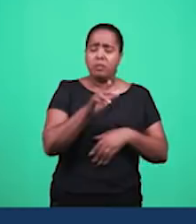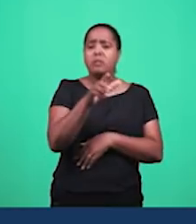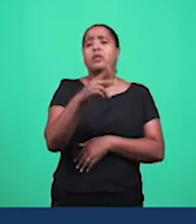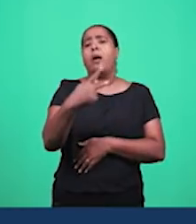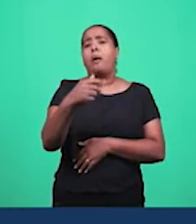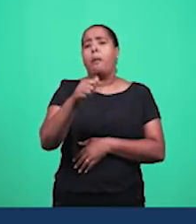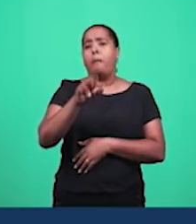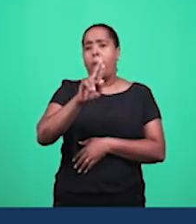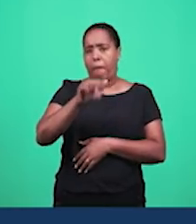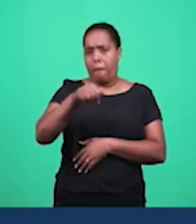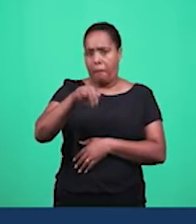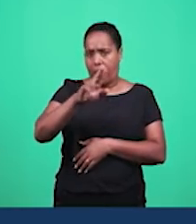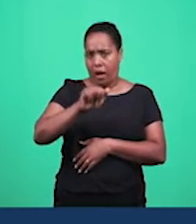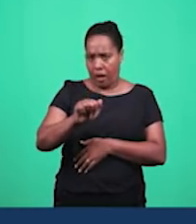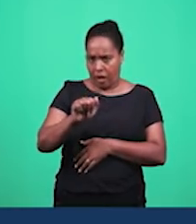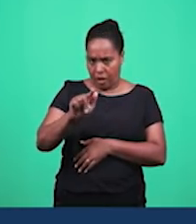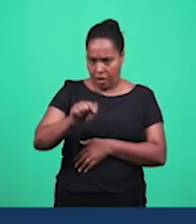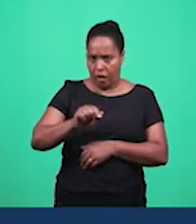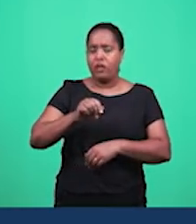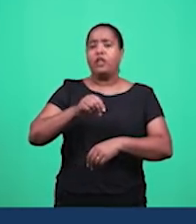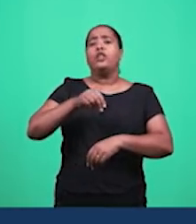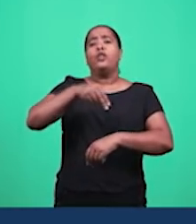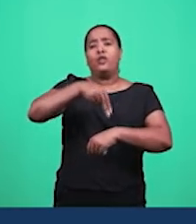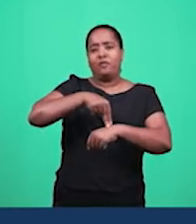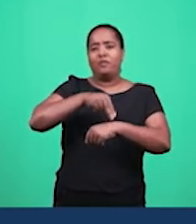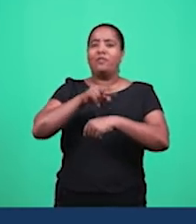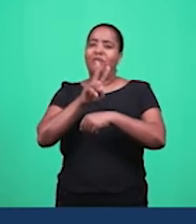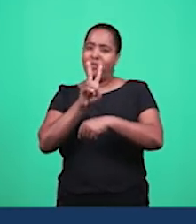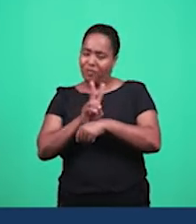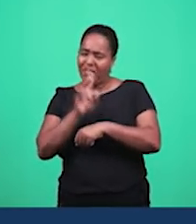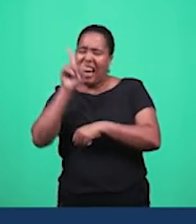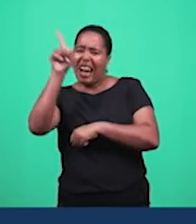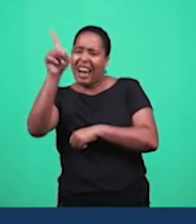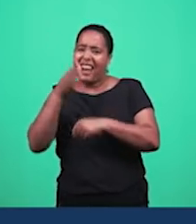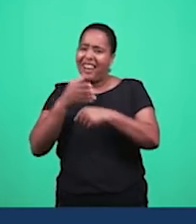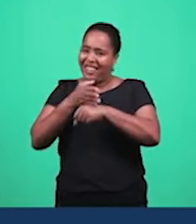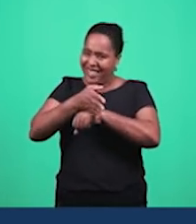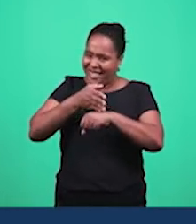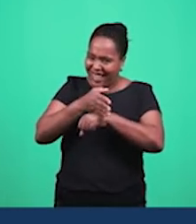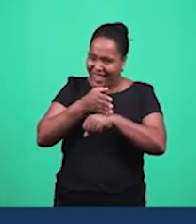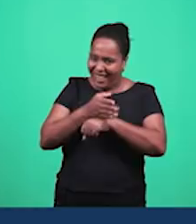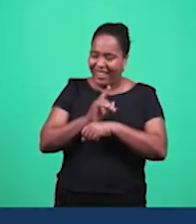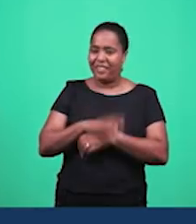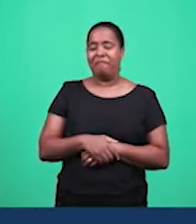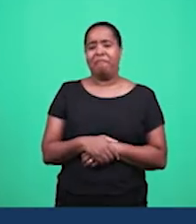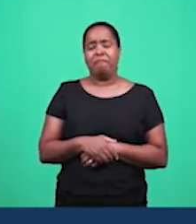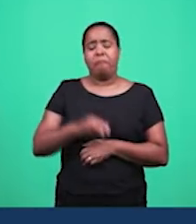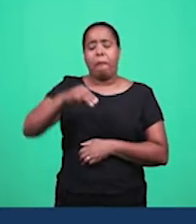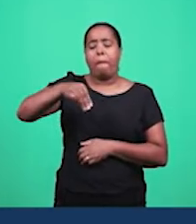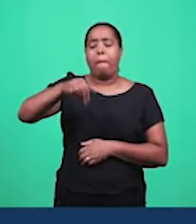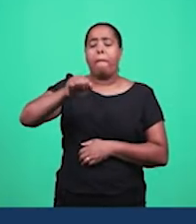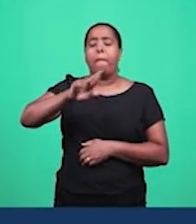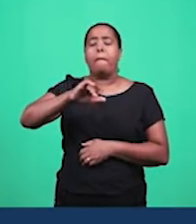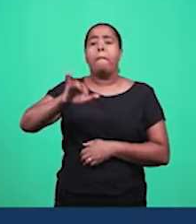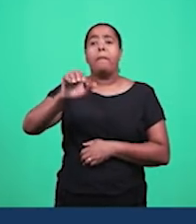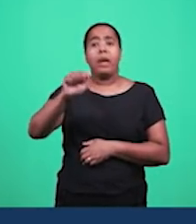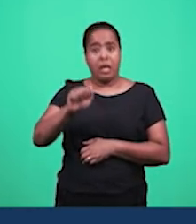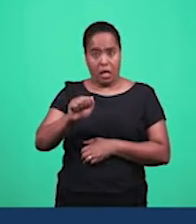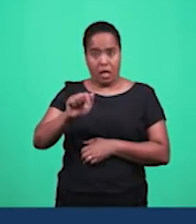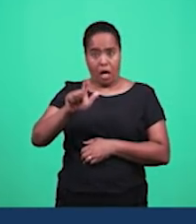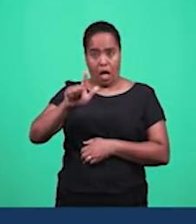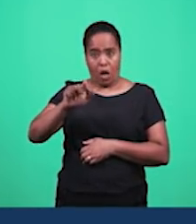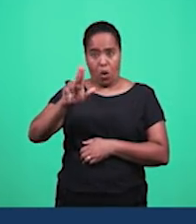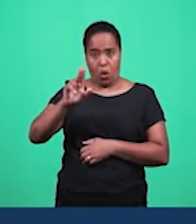parque de las gaviotas normalmente en la ciudad de sierra estado de espíritu santo brasil a la hermana maría de